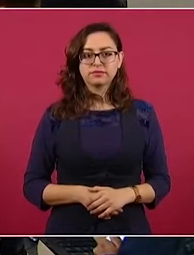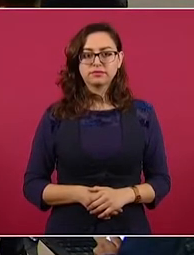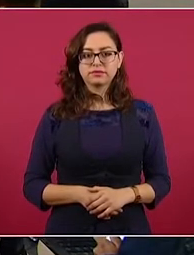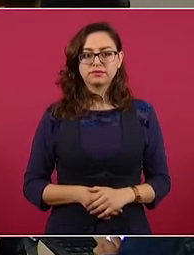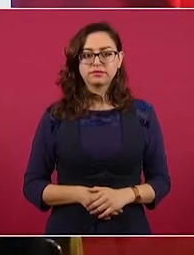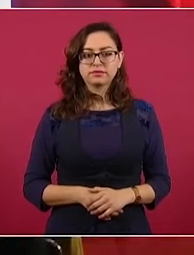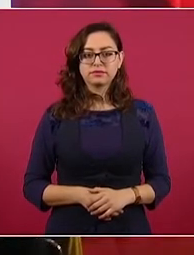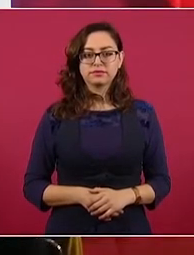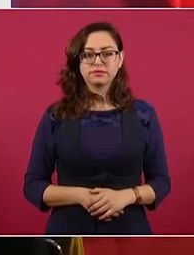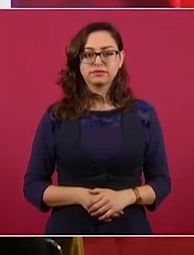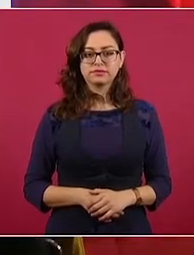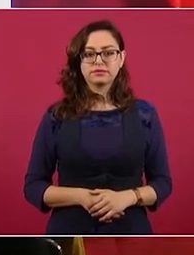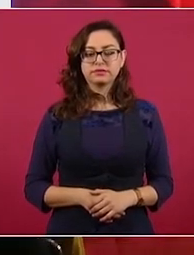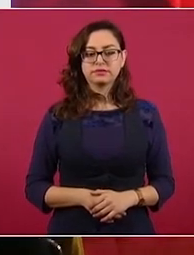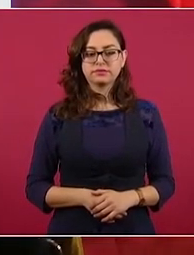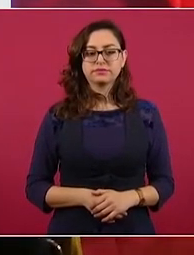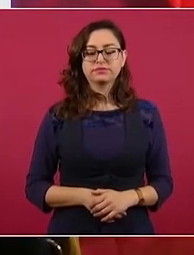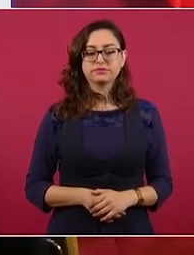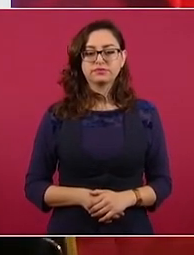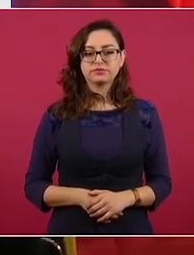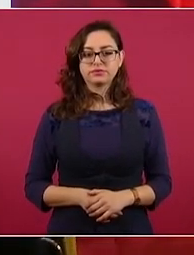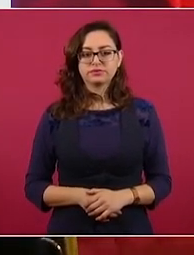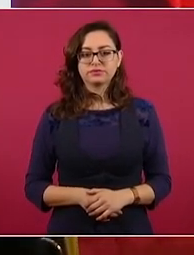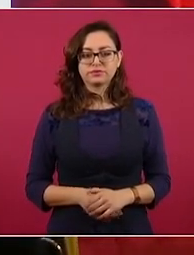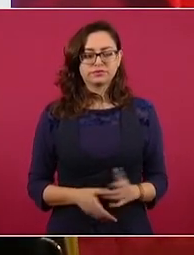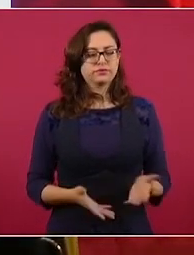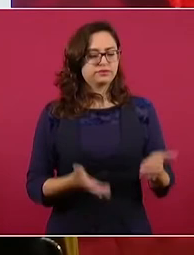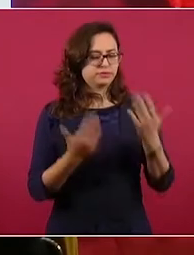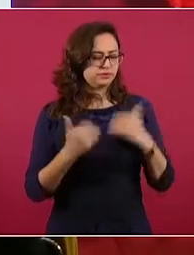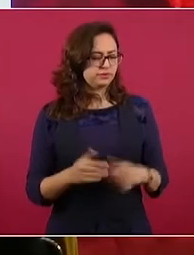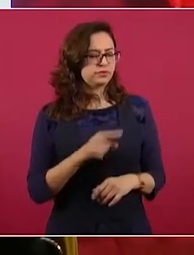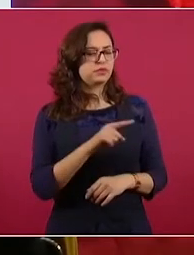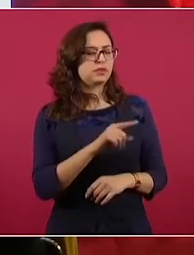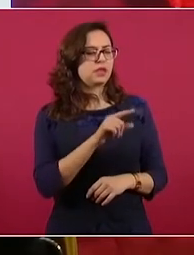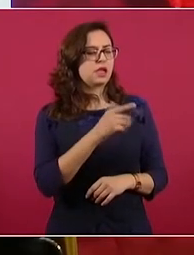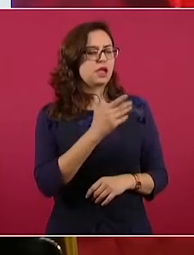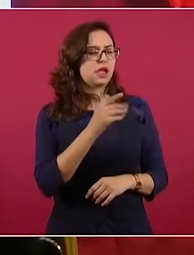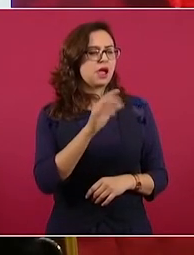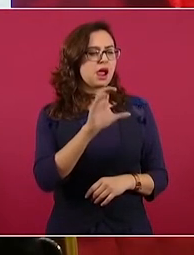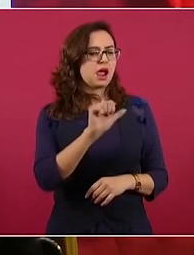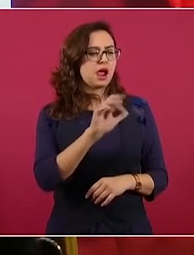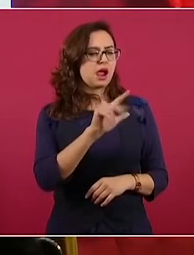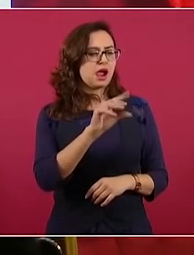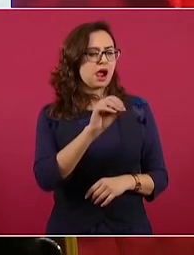Bueno, ahora, a ver si Carlos no nos manda